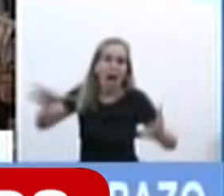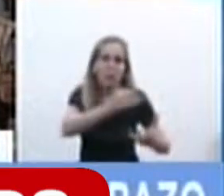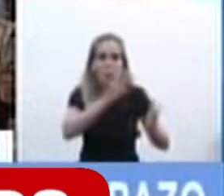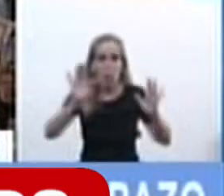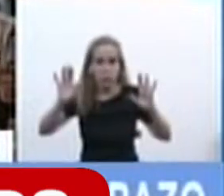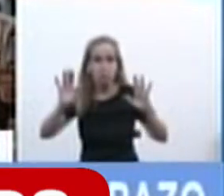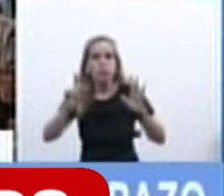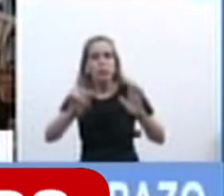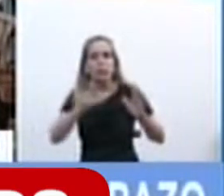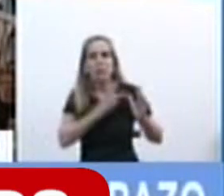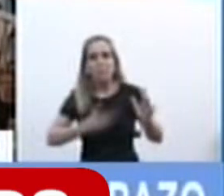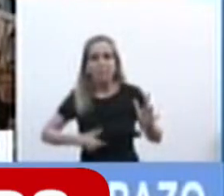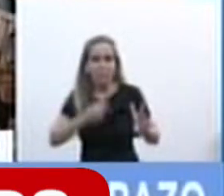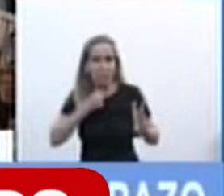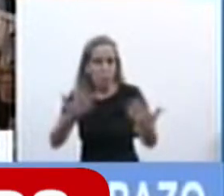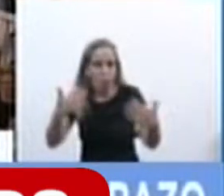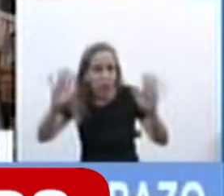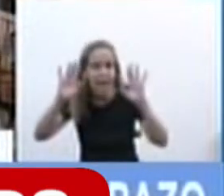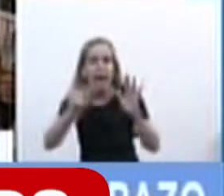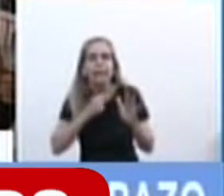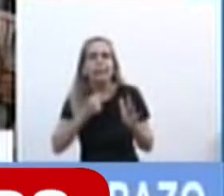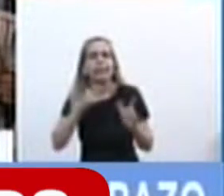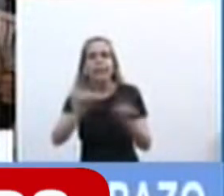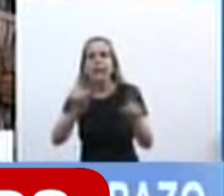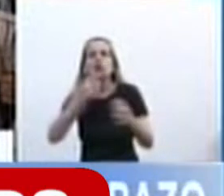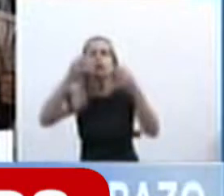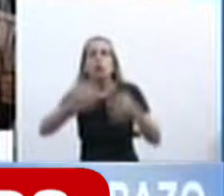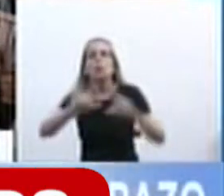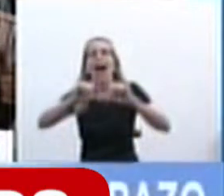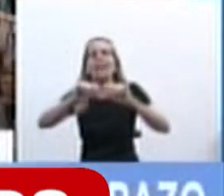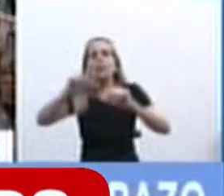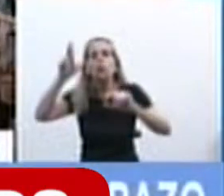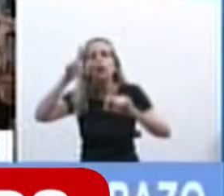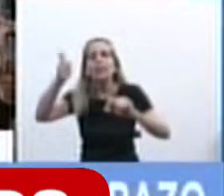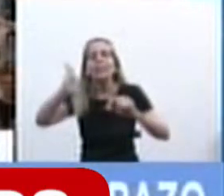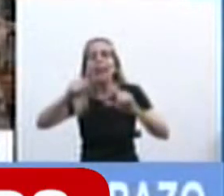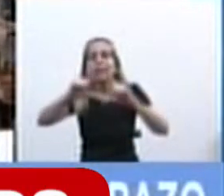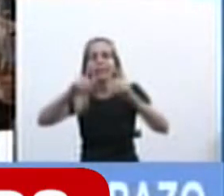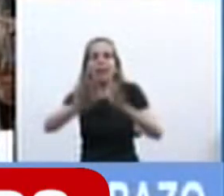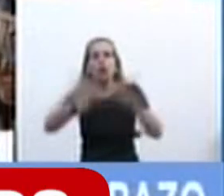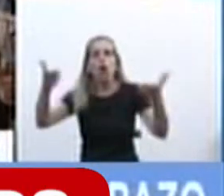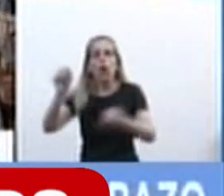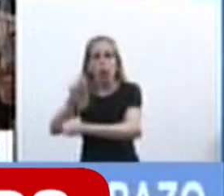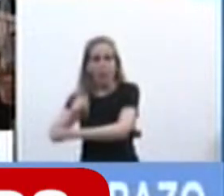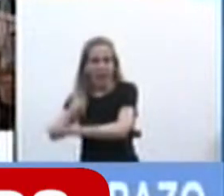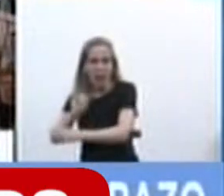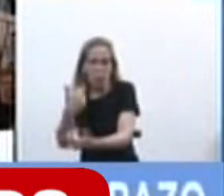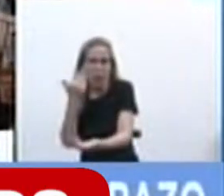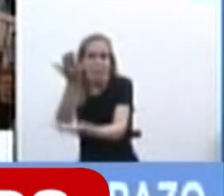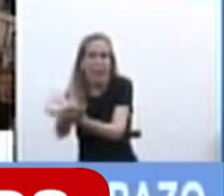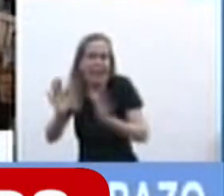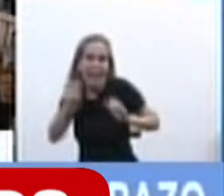Presidenta, ¿podría querer imponer que no se cumpla con el artículo 86 del Código Penal y que